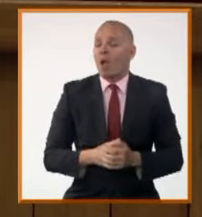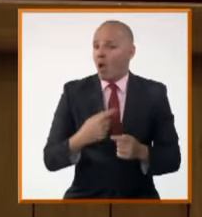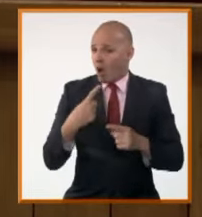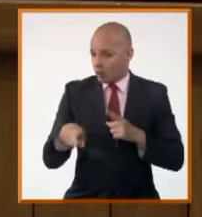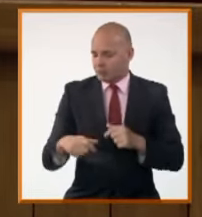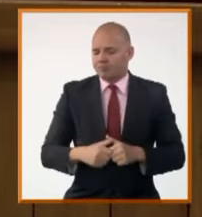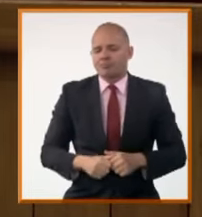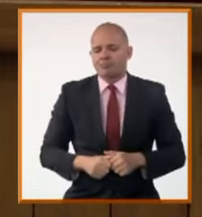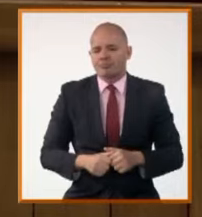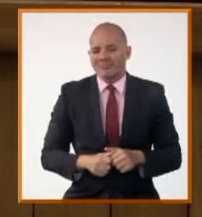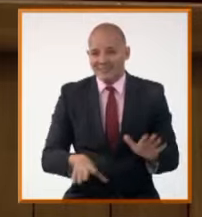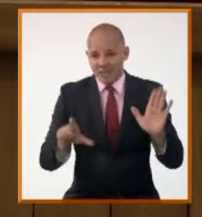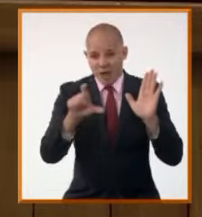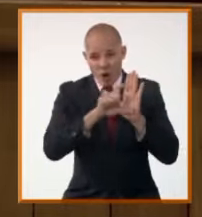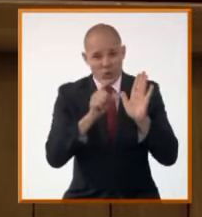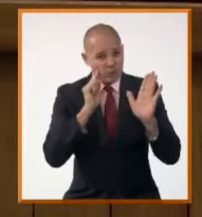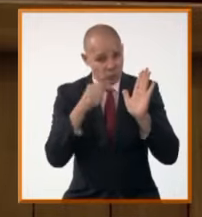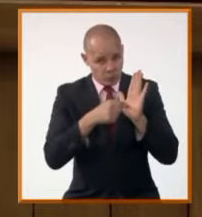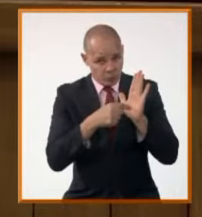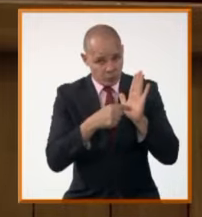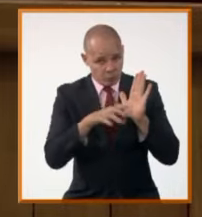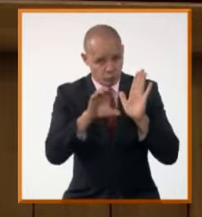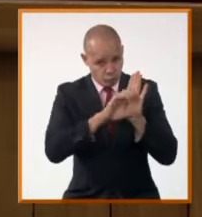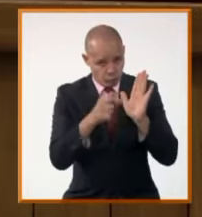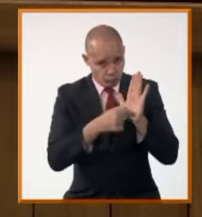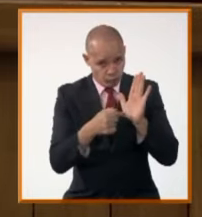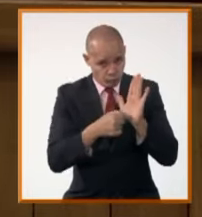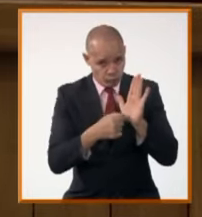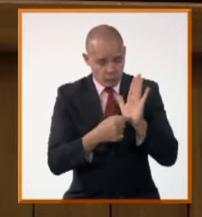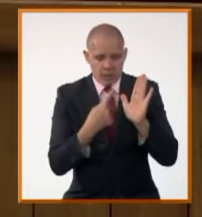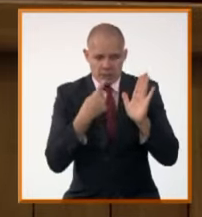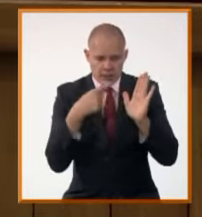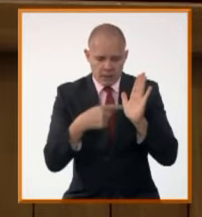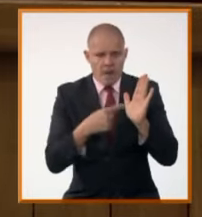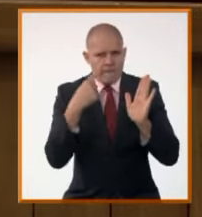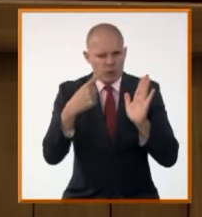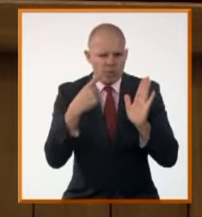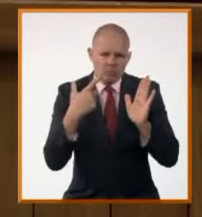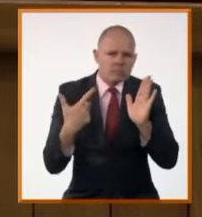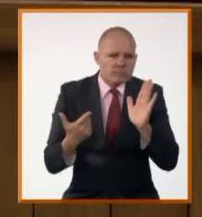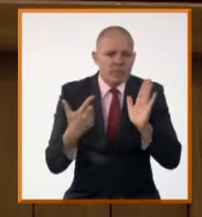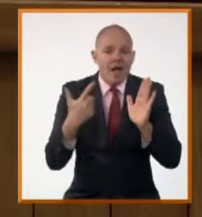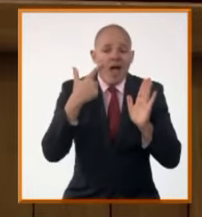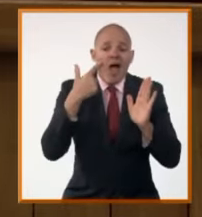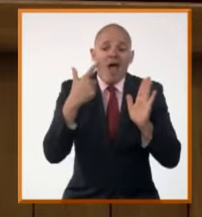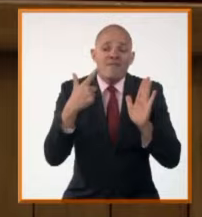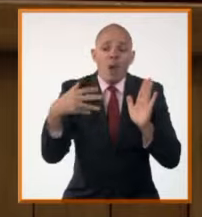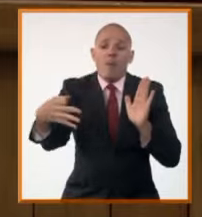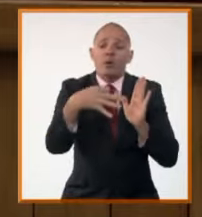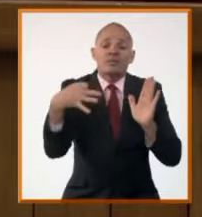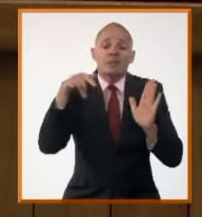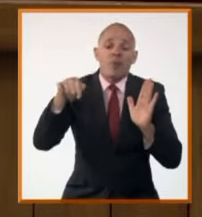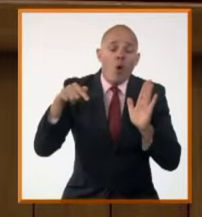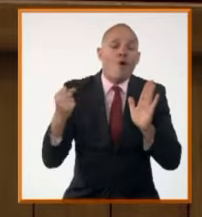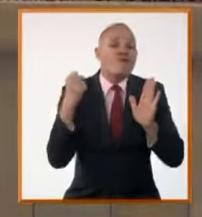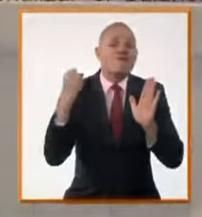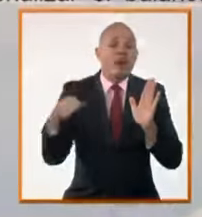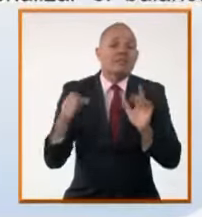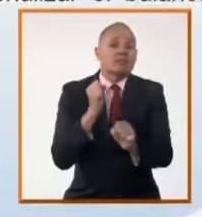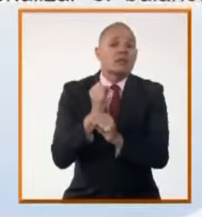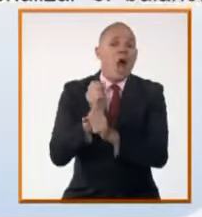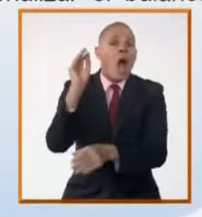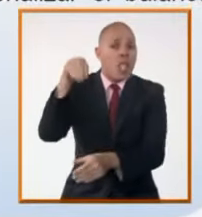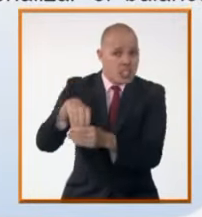la importancia de fortalecer el trabajo de los territorios, en especial de los municipios, los